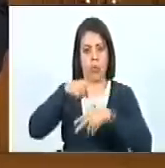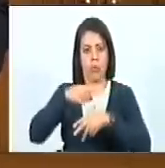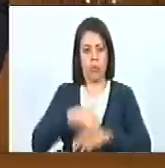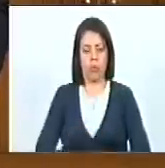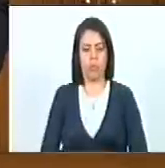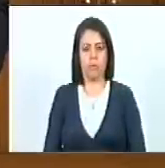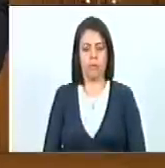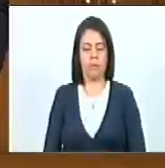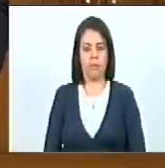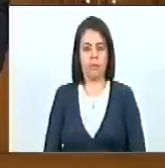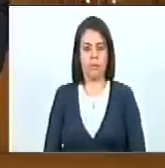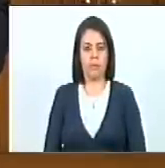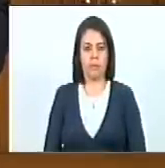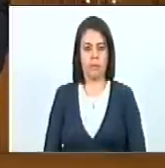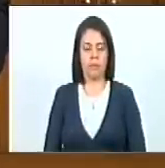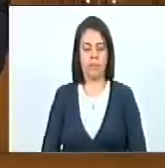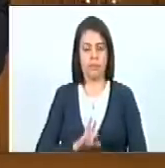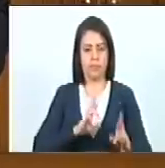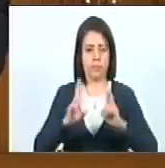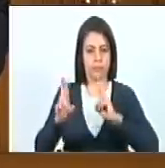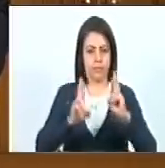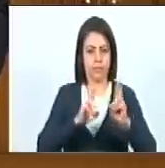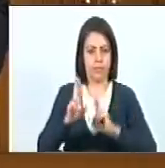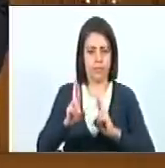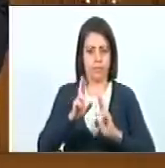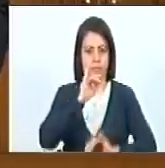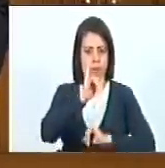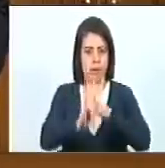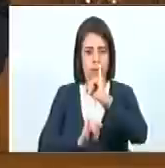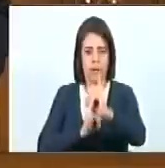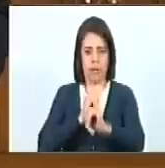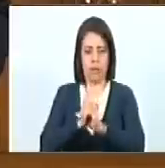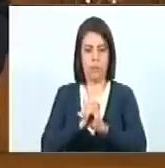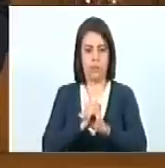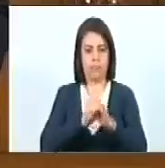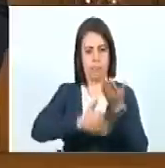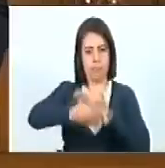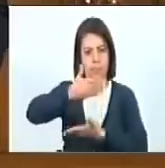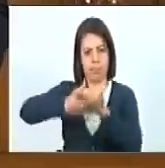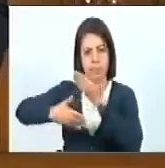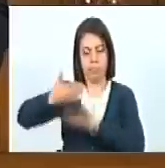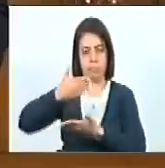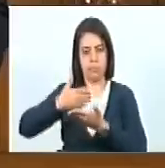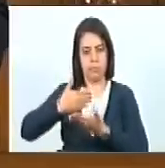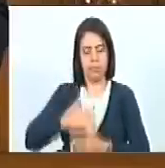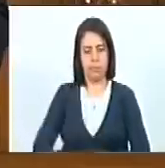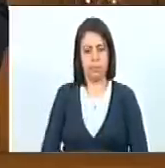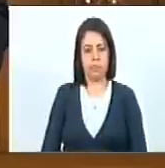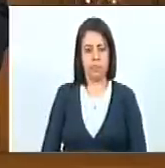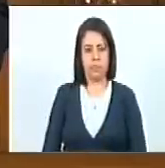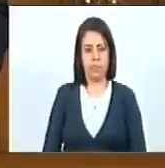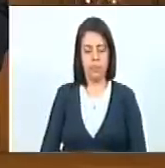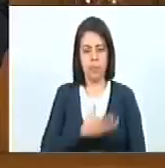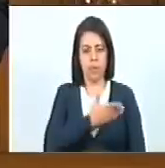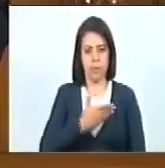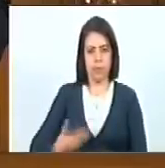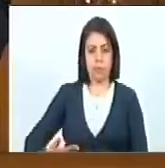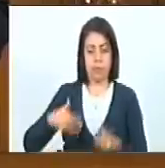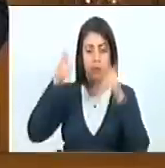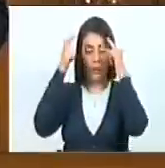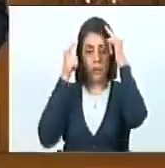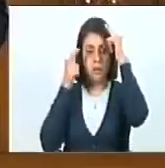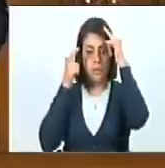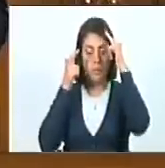las relaciones internacionales y la cooperación. presidente